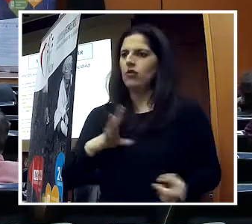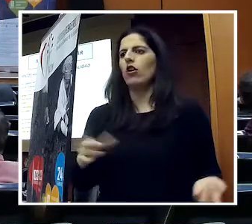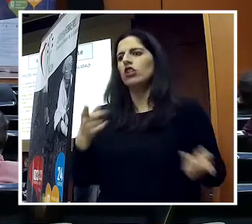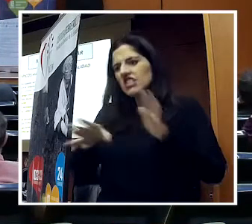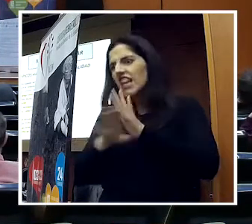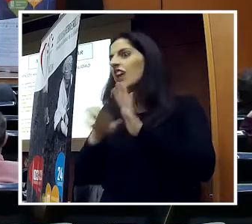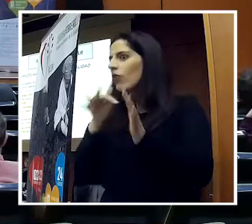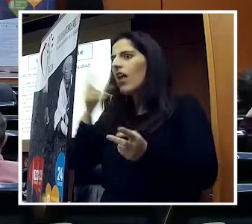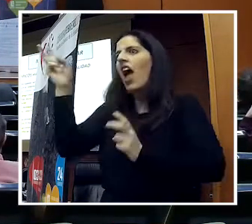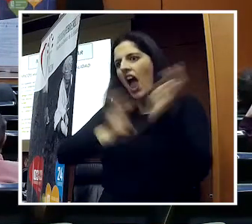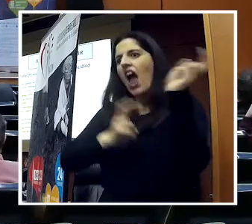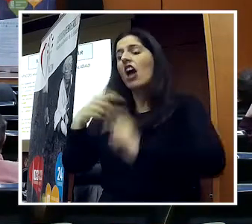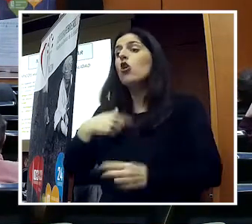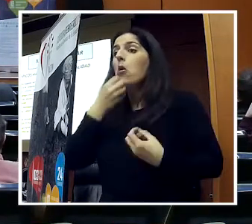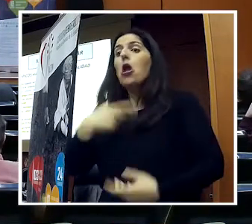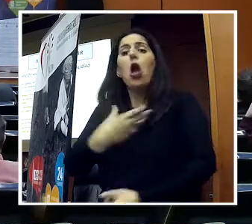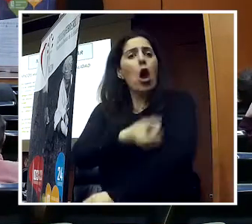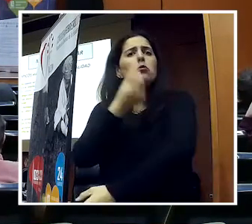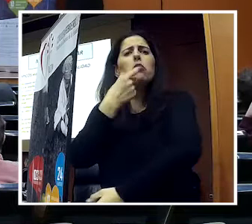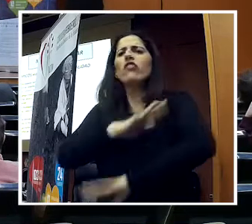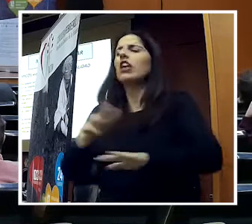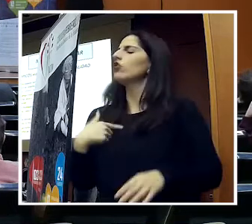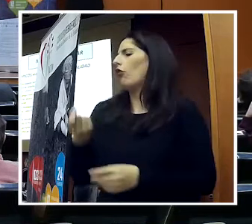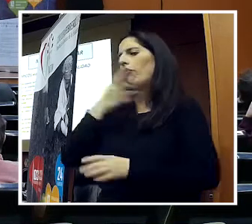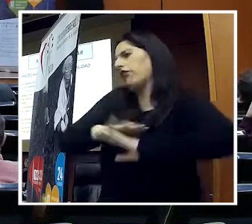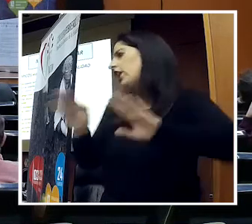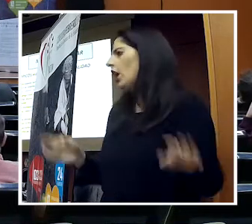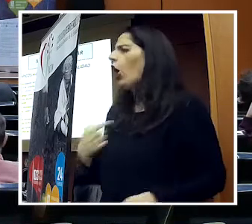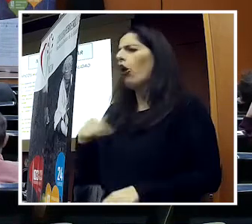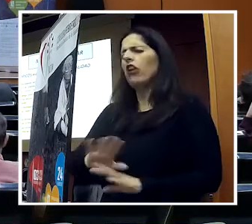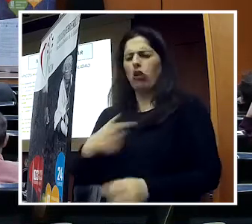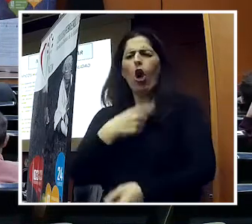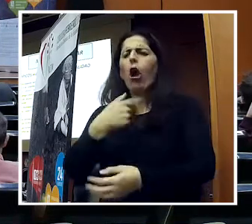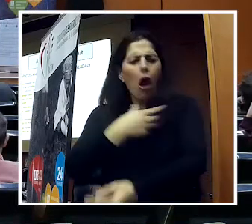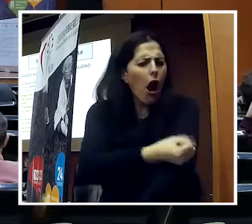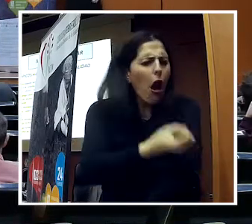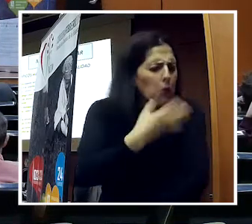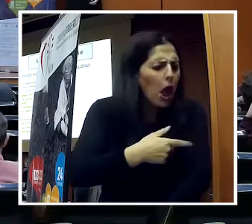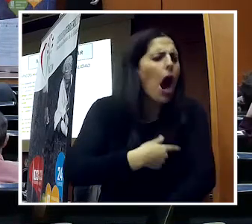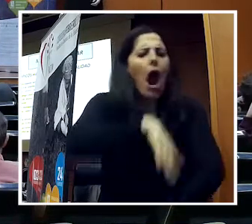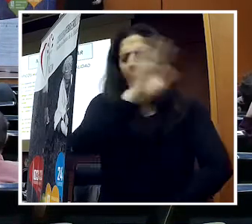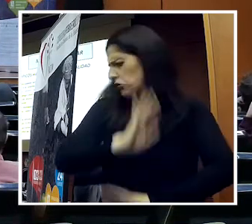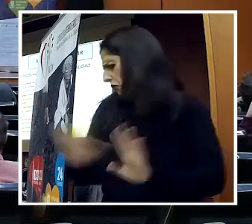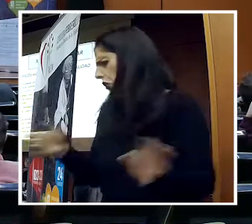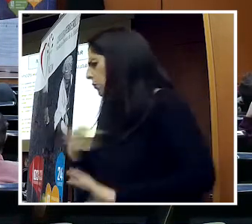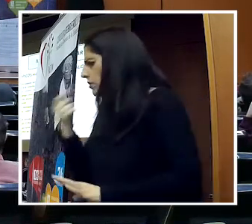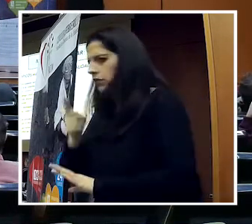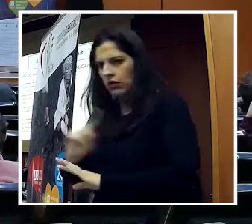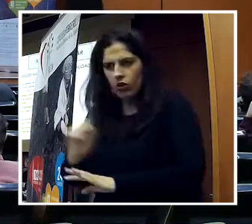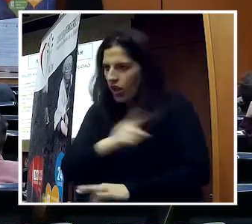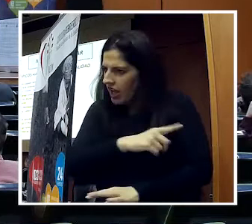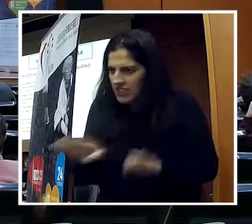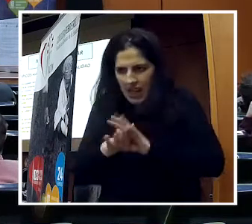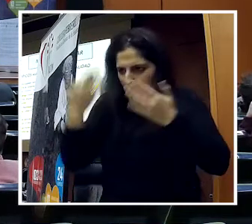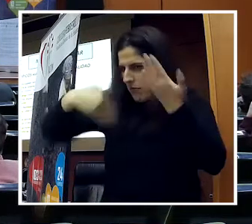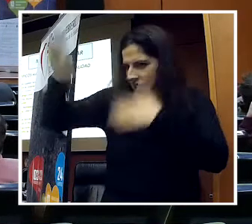consulta. Como yo me encuentro bien y como no tengo síntomas y como además la tengo controlada, ¿para qué voy a seguir, no? Bueno, otra cosa que